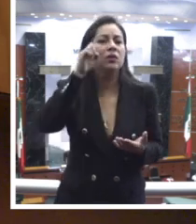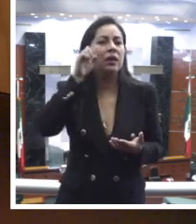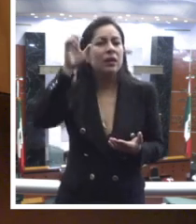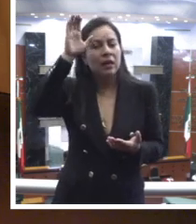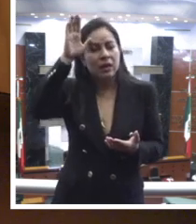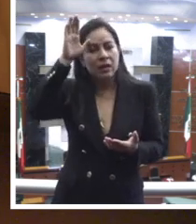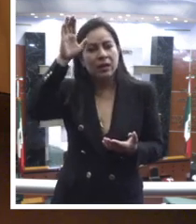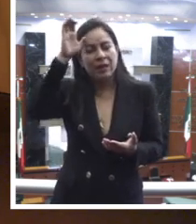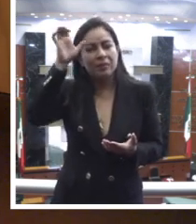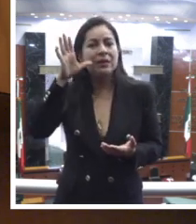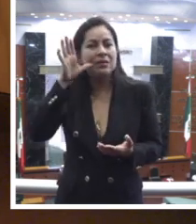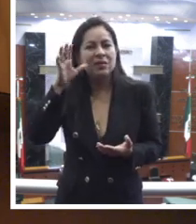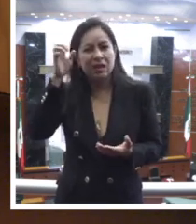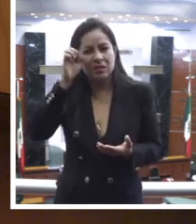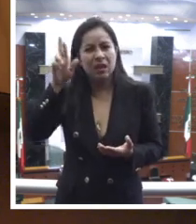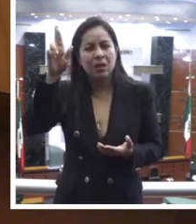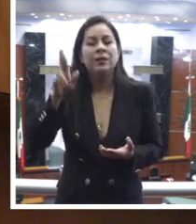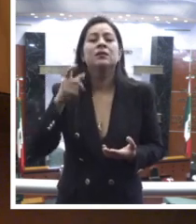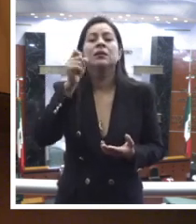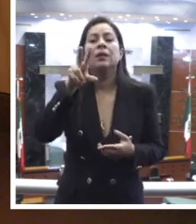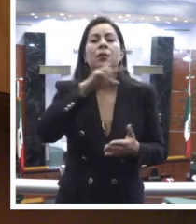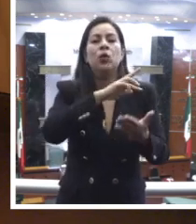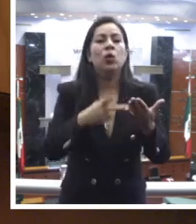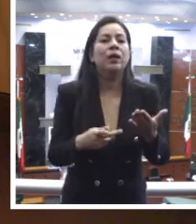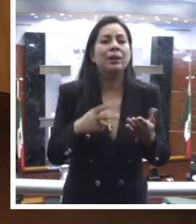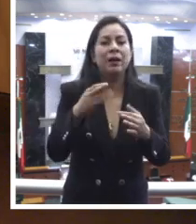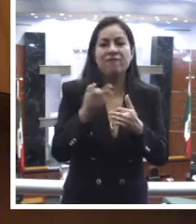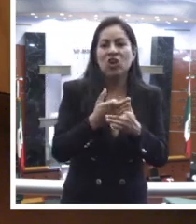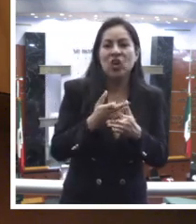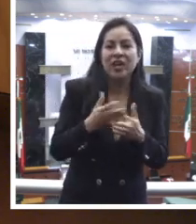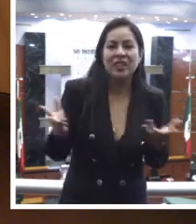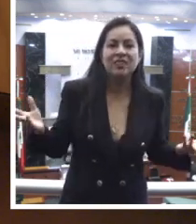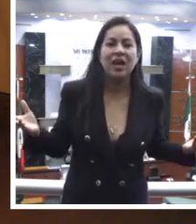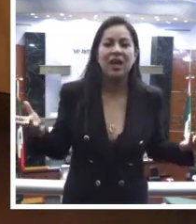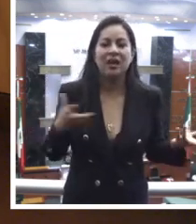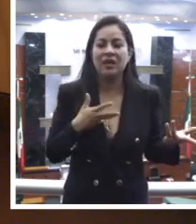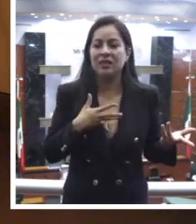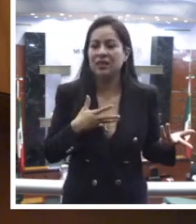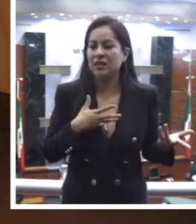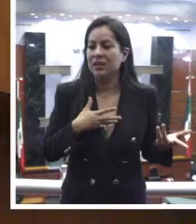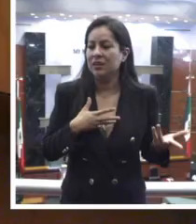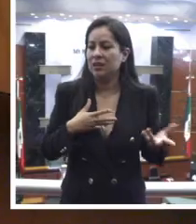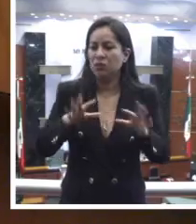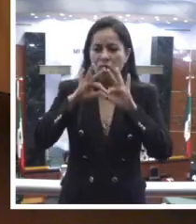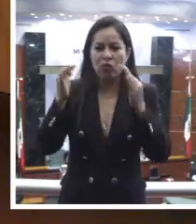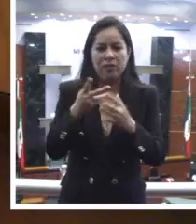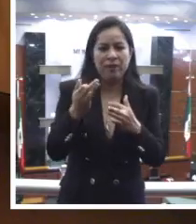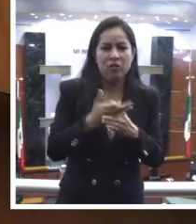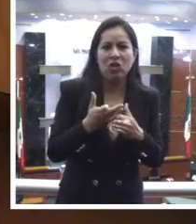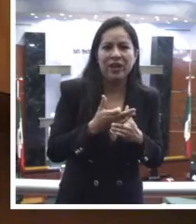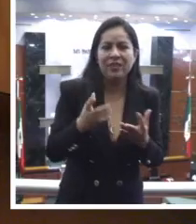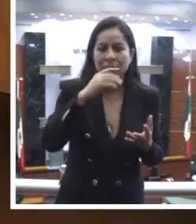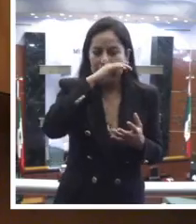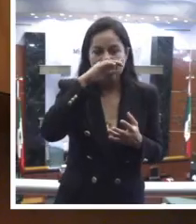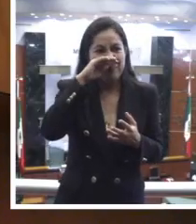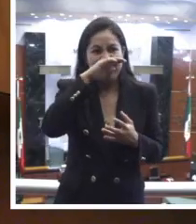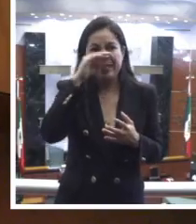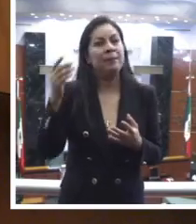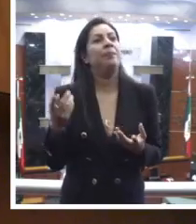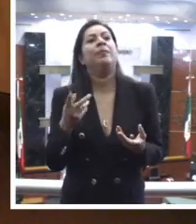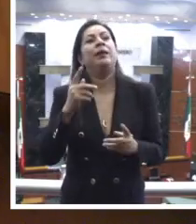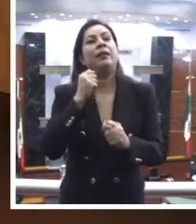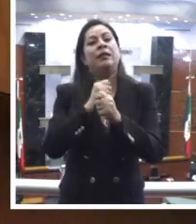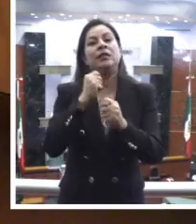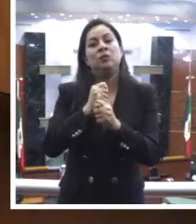es el programa Violeta, que tiene su componente de protocolo Violeta, que tiene el